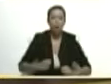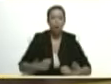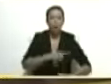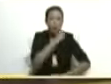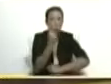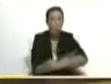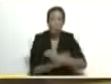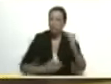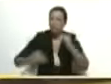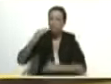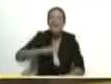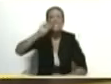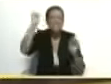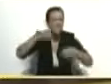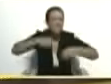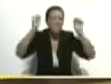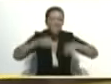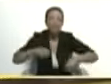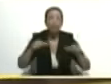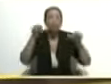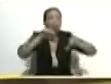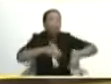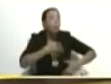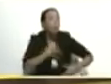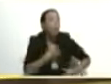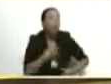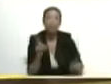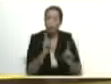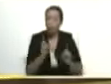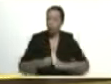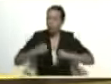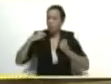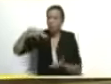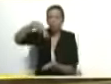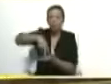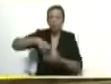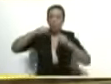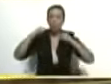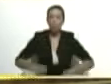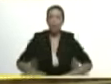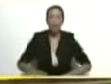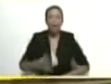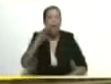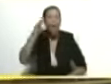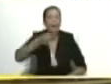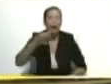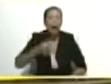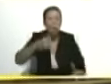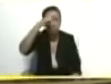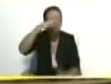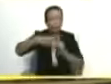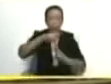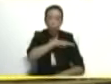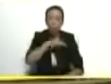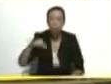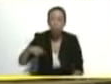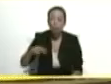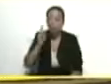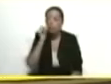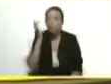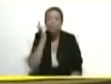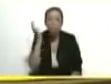enésima potencia, optimistas con los pies sobre la tierra somos nosotros, Diosdado y yo, y todos nosotros y nosotras.